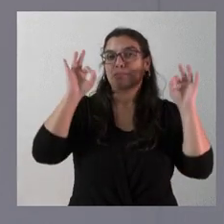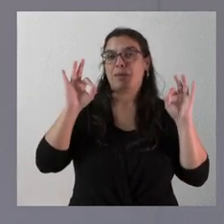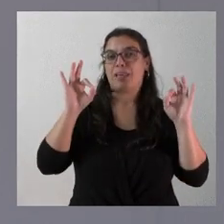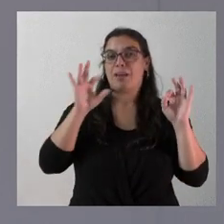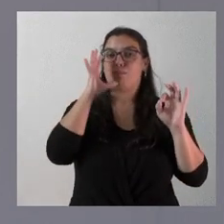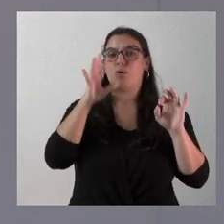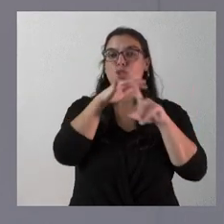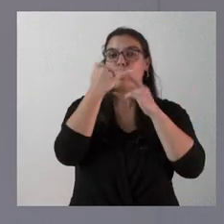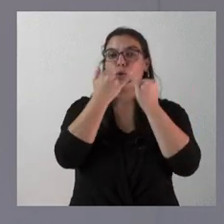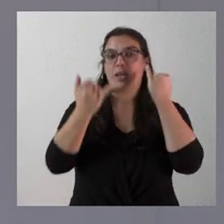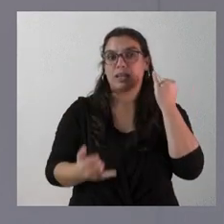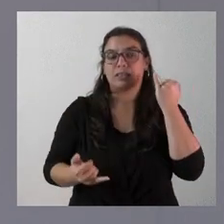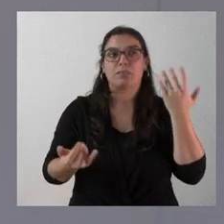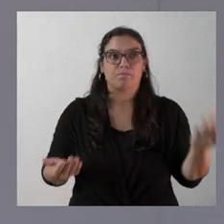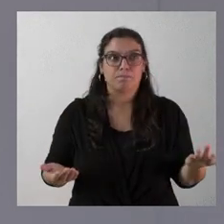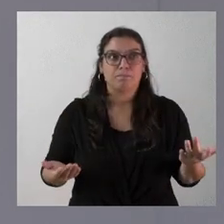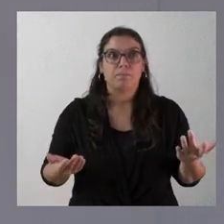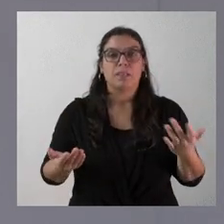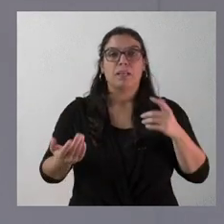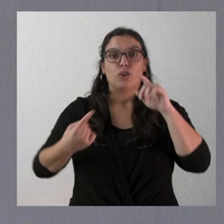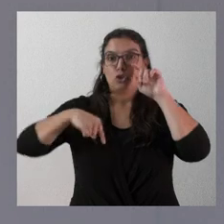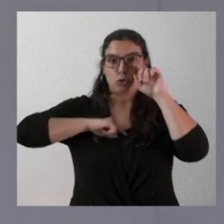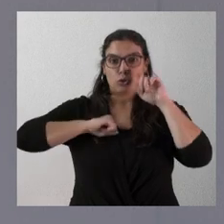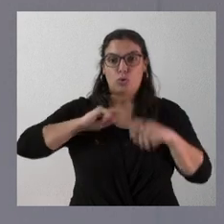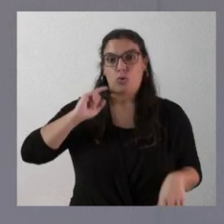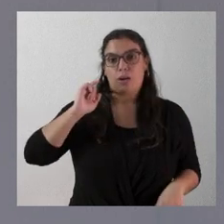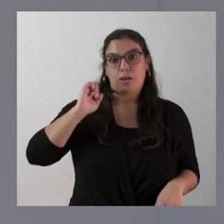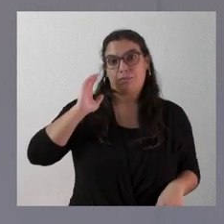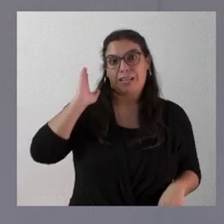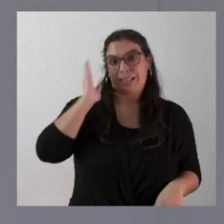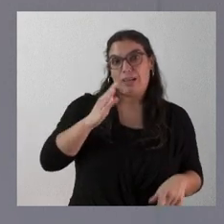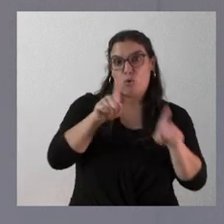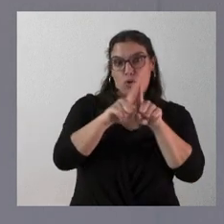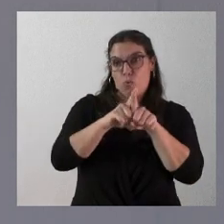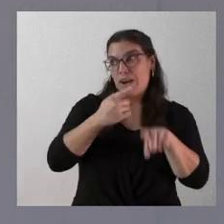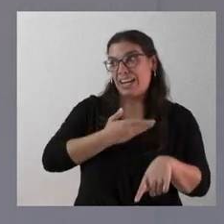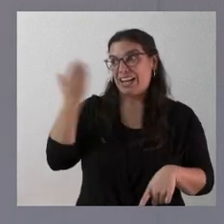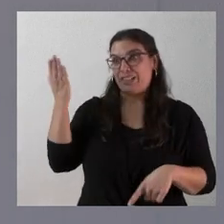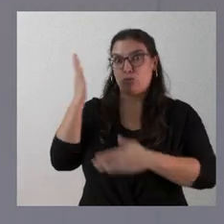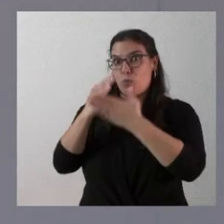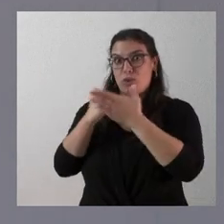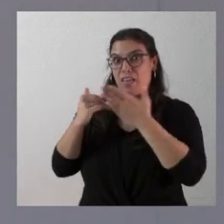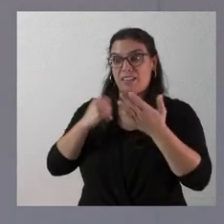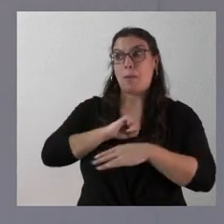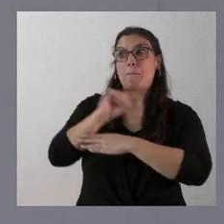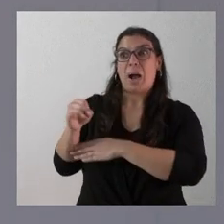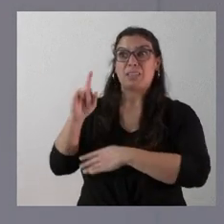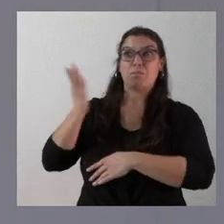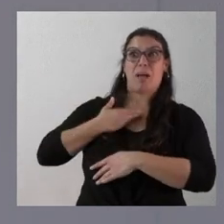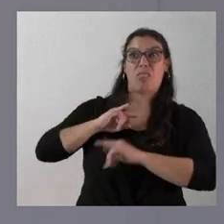situación de crisis estamos yendo castigados por Castellón de crisis castiga todas las comunidades autónomas No creo más que el resto